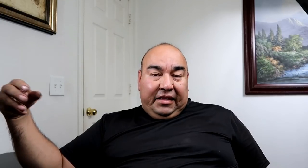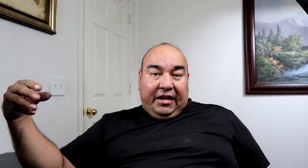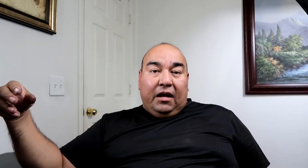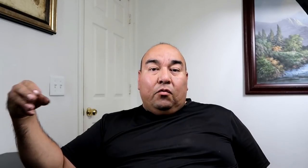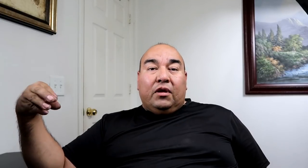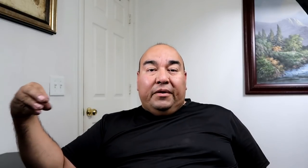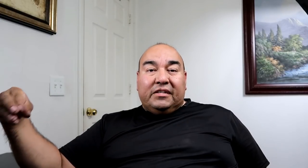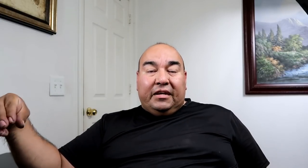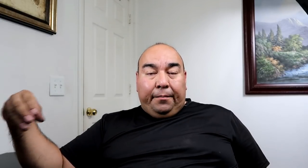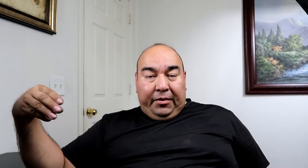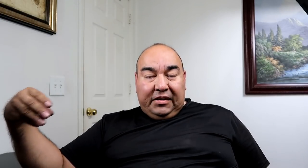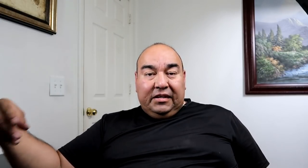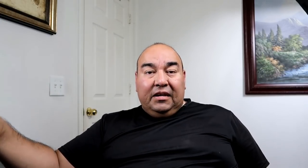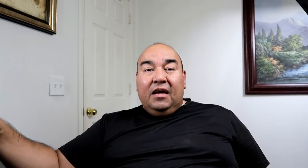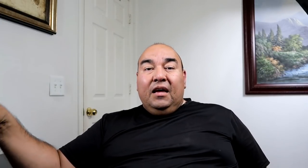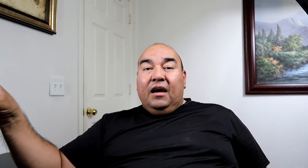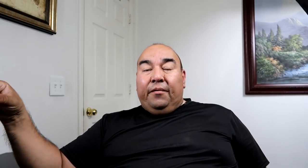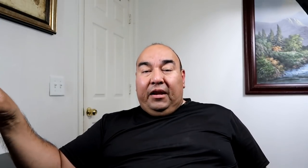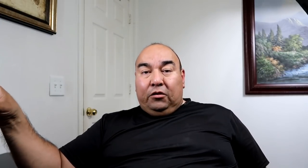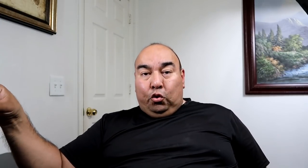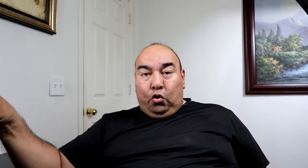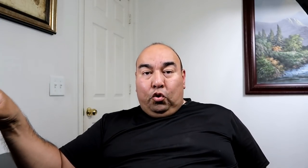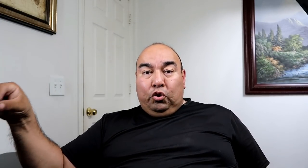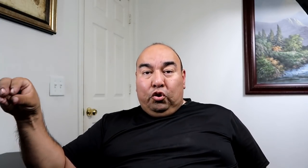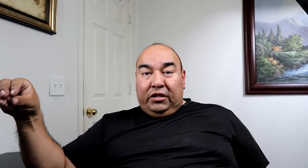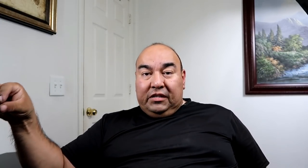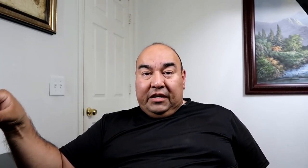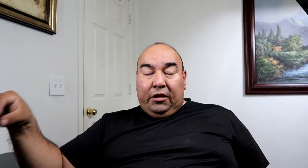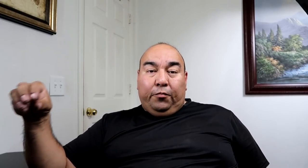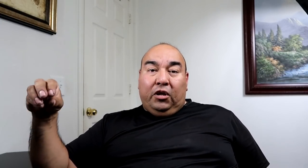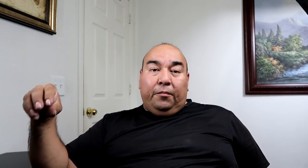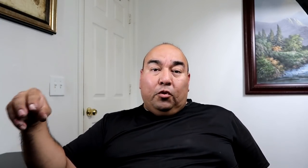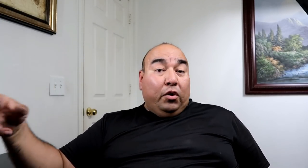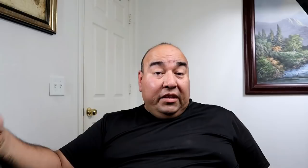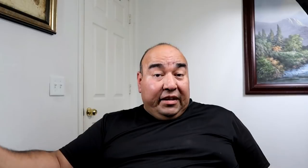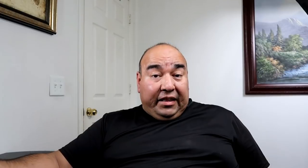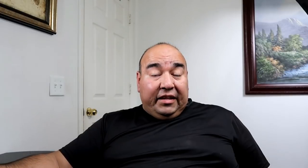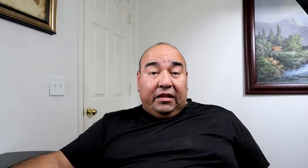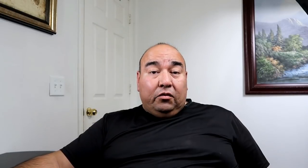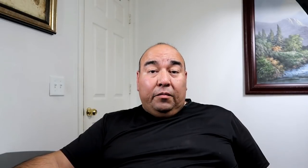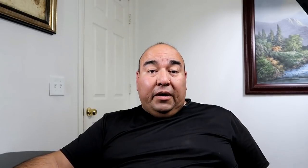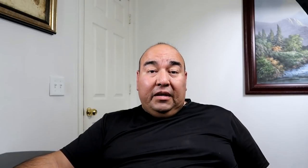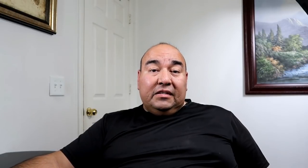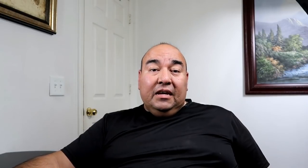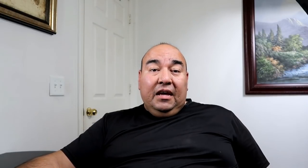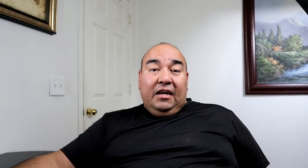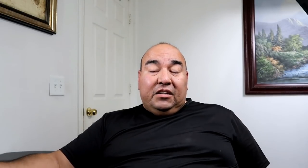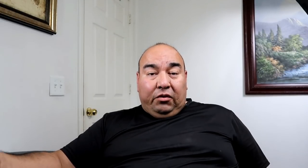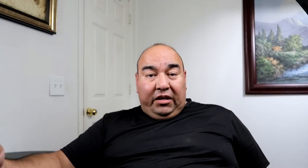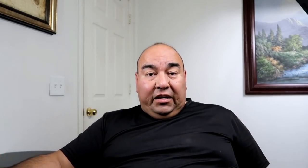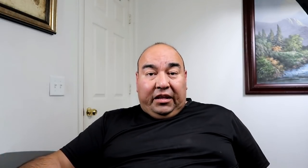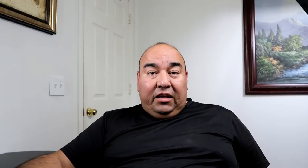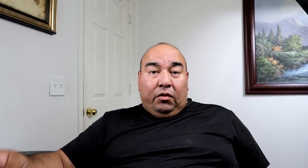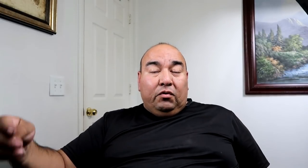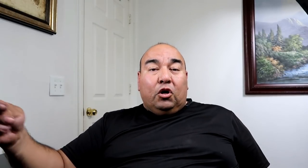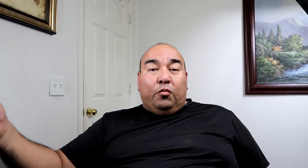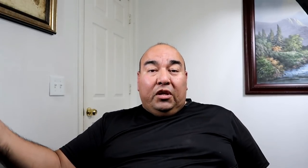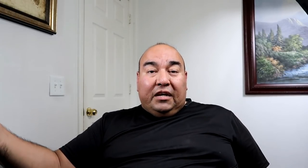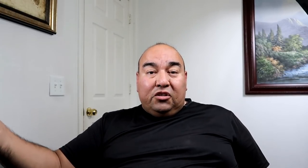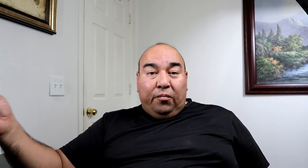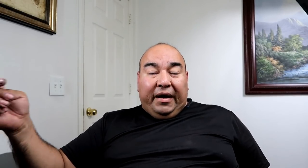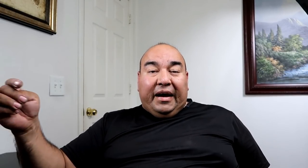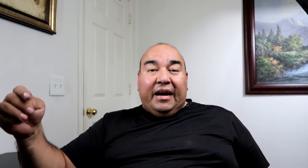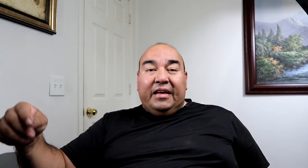se va a acelerar una vez que ya empiece a ver todo lo necesario. Por ejemplo, no hay internet en todo el país. Si no hay internet, no hay